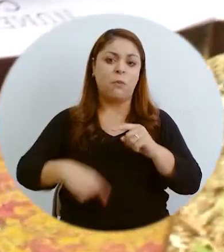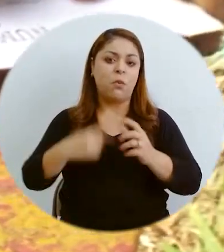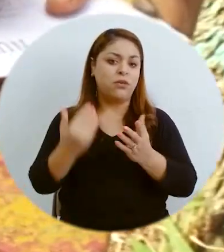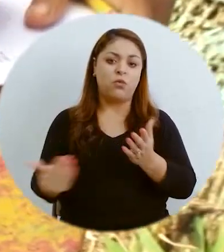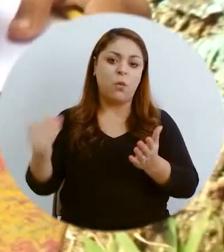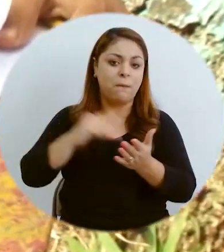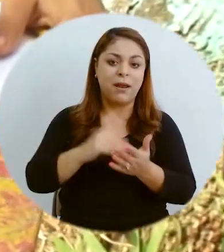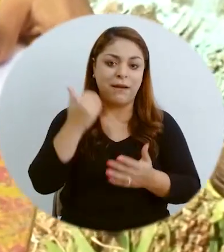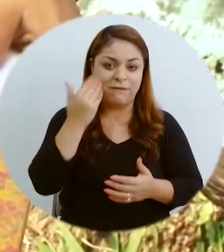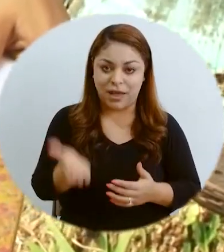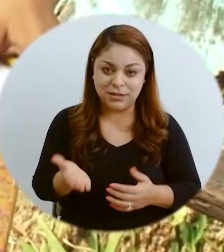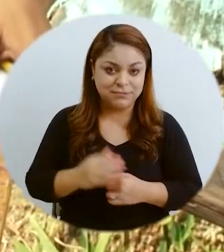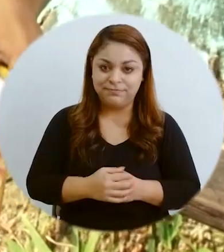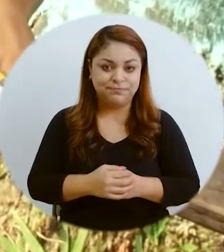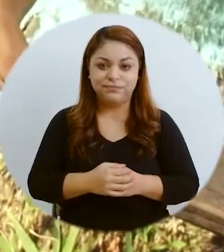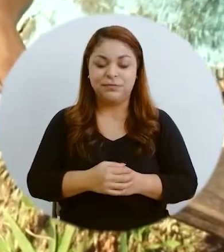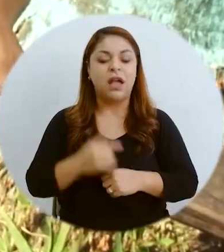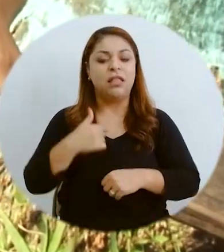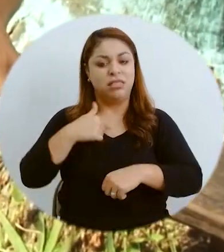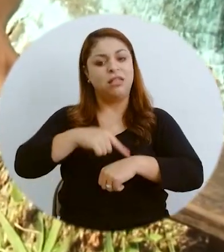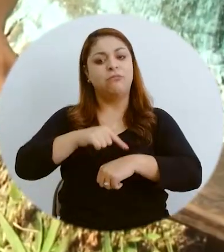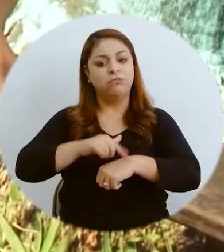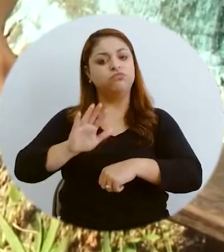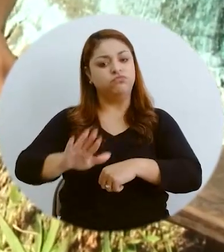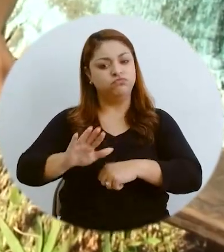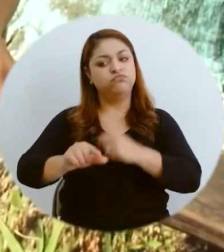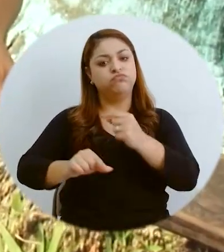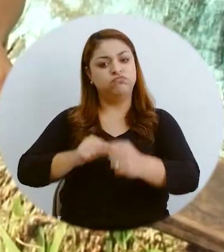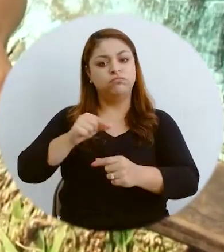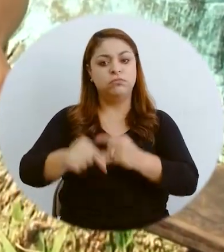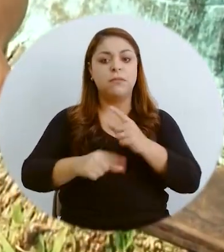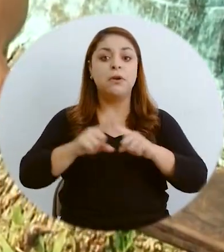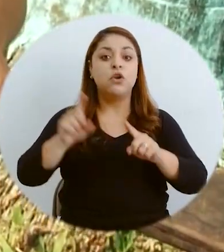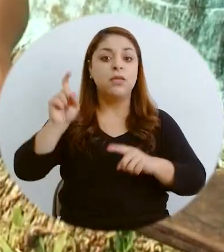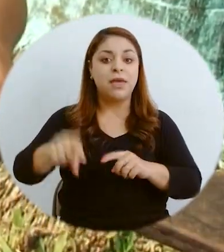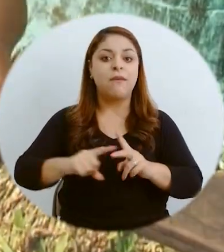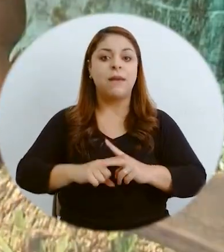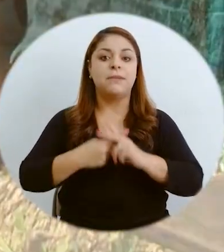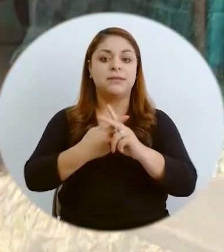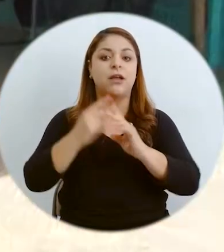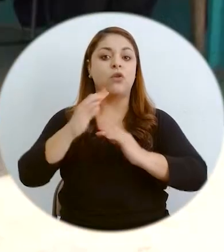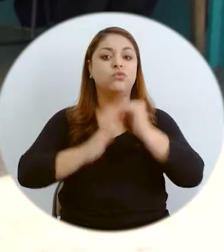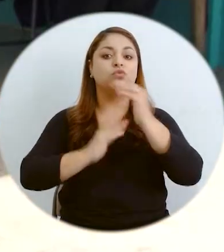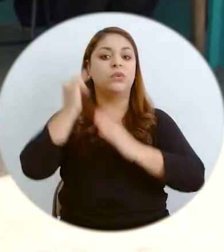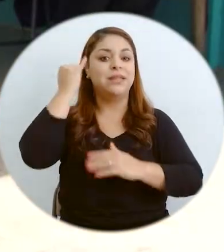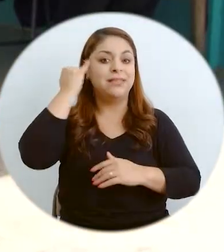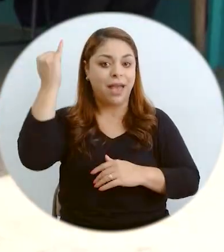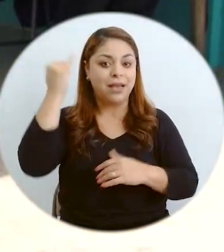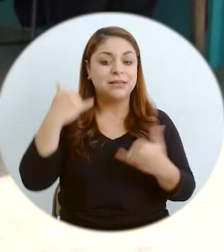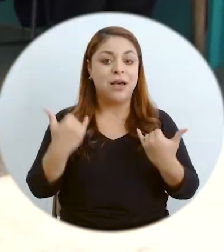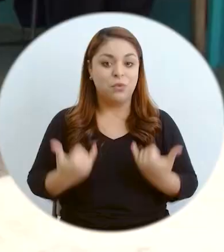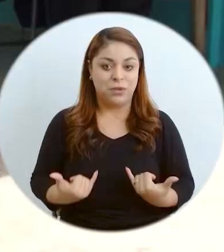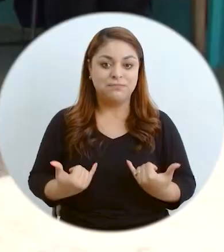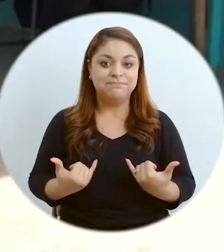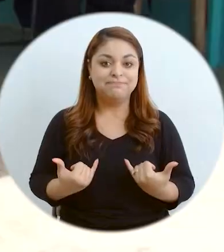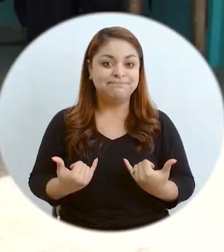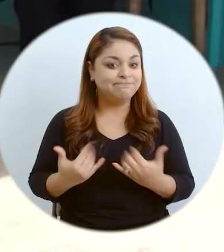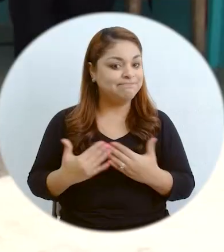a recuperar tan fácil, ¿verdad? Va a llevar su tiempo, pero hay que empezar a generar y construir ideas desde